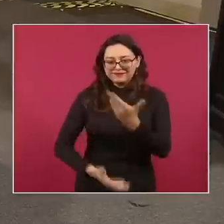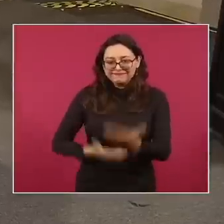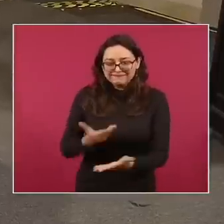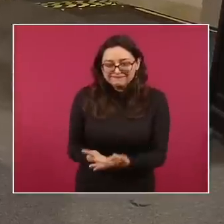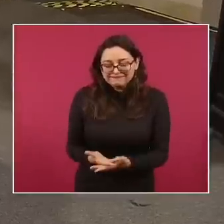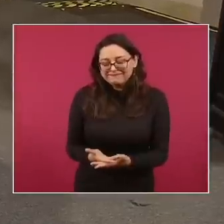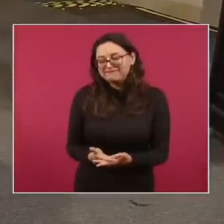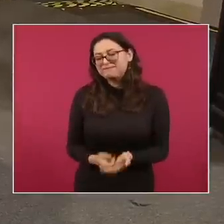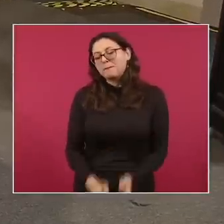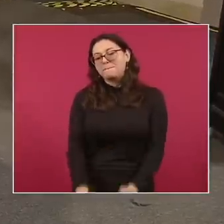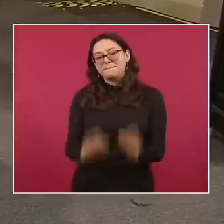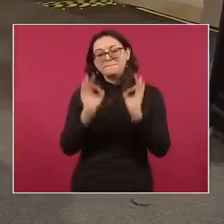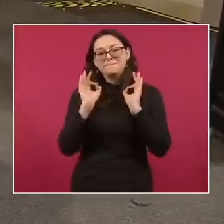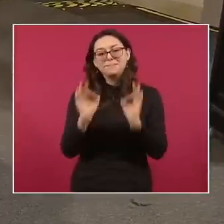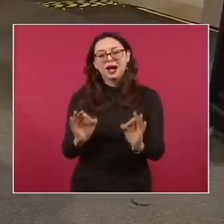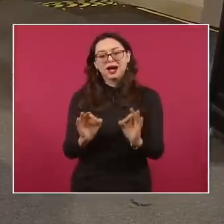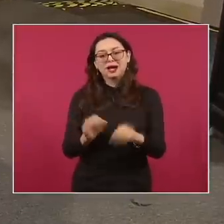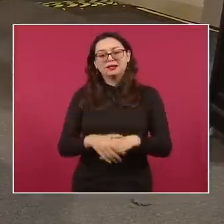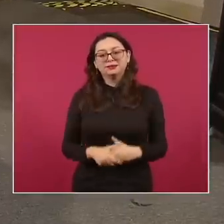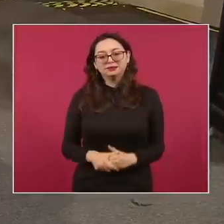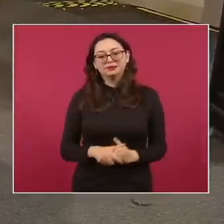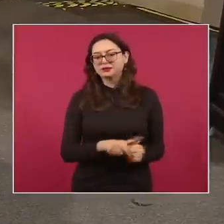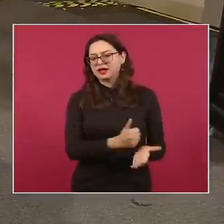Me ayudan mucho.